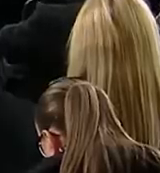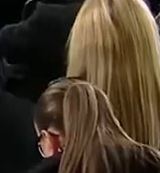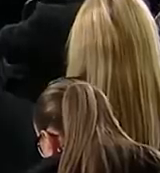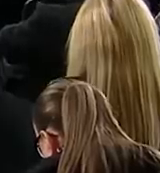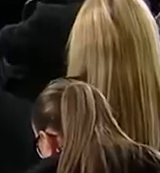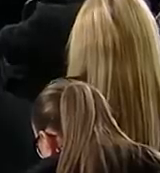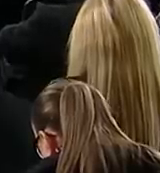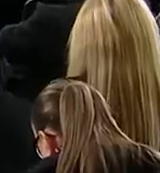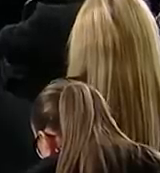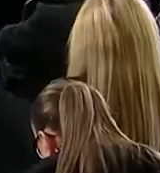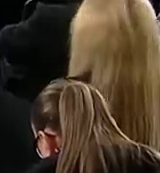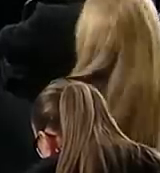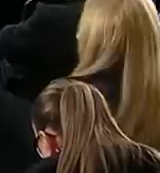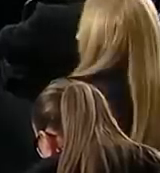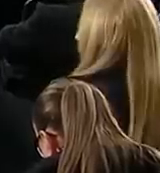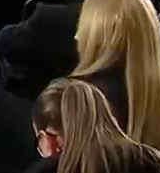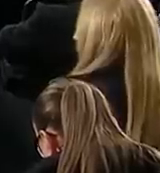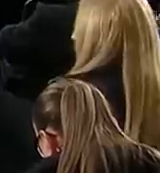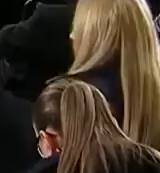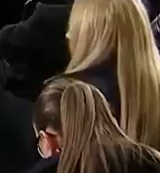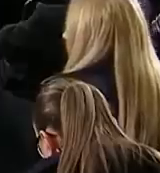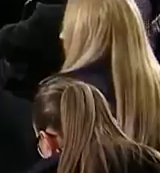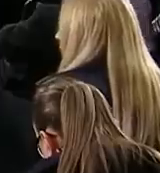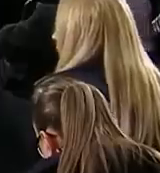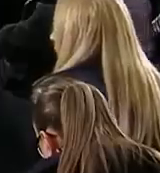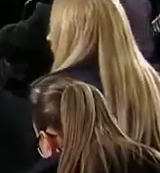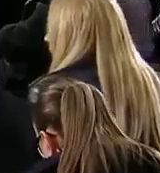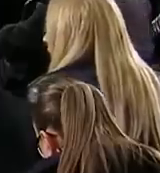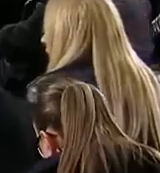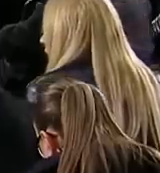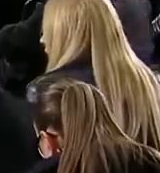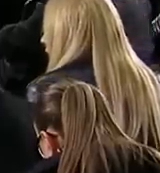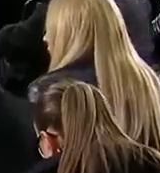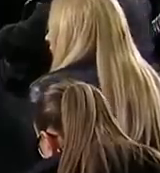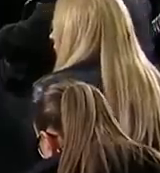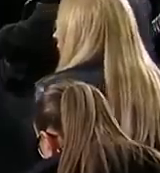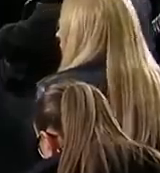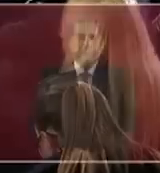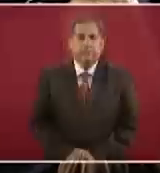va a decidir el Senado.